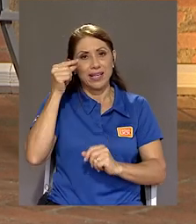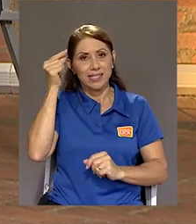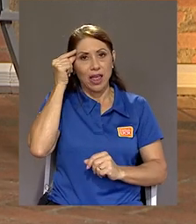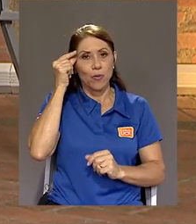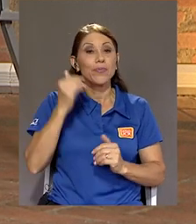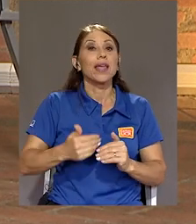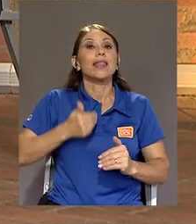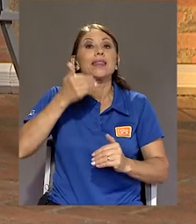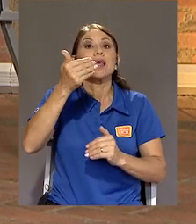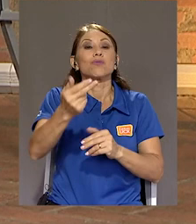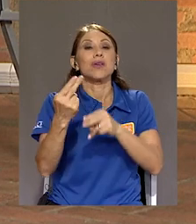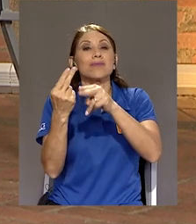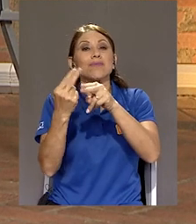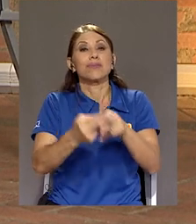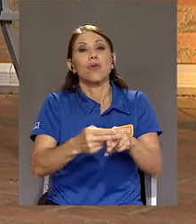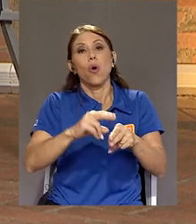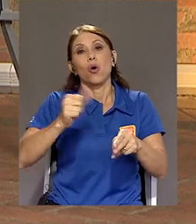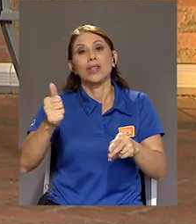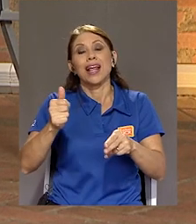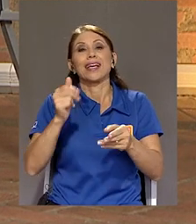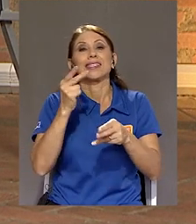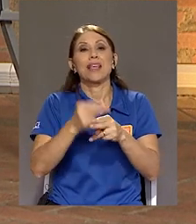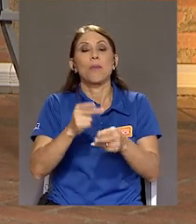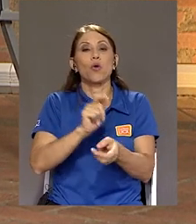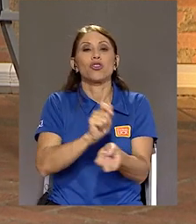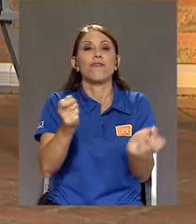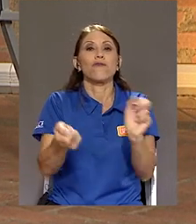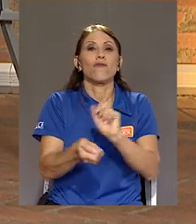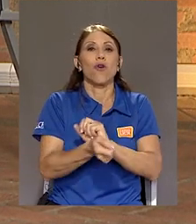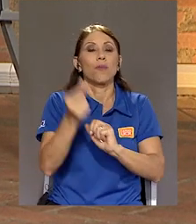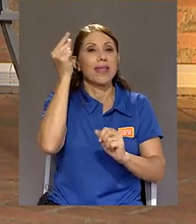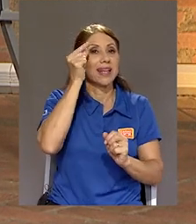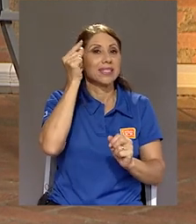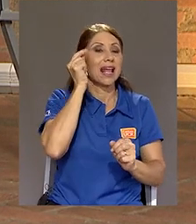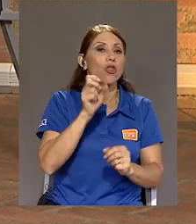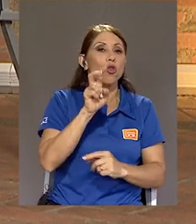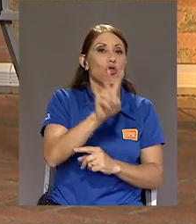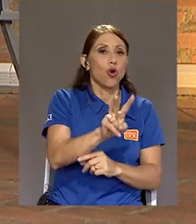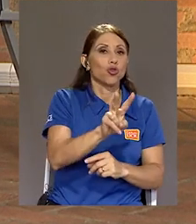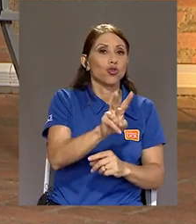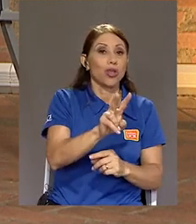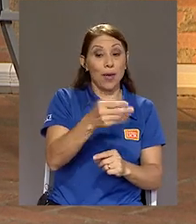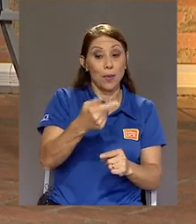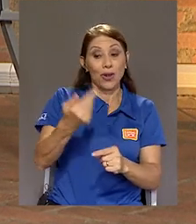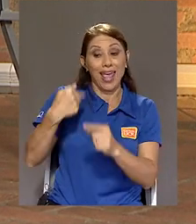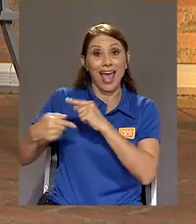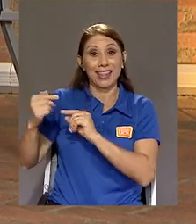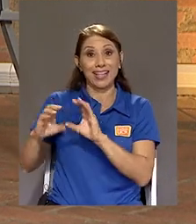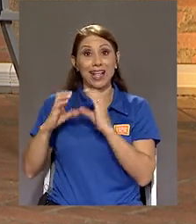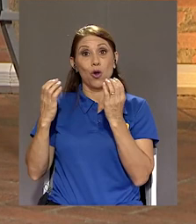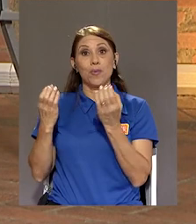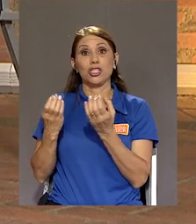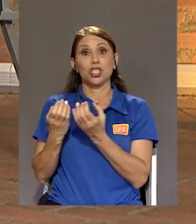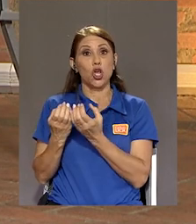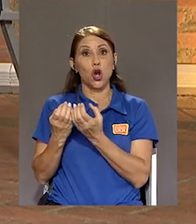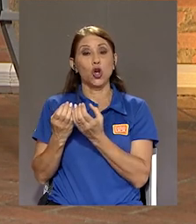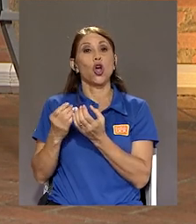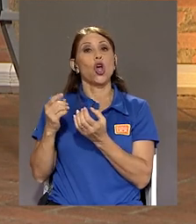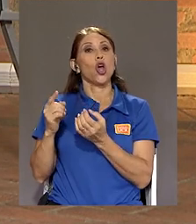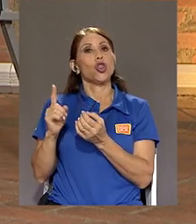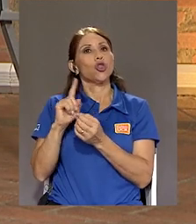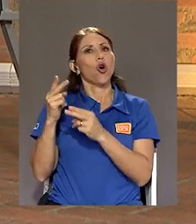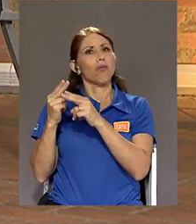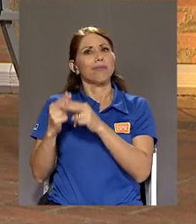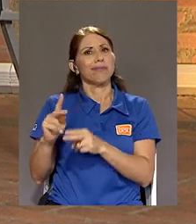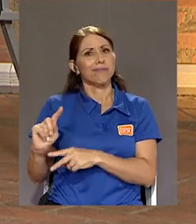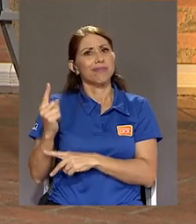nombraron otra que se llamó Reforma del Estado II, porque había funcionado la primera, que no se llamó primera, sino reforma, como hicieron una segunda, le llamaron